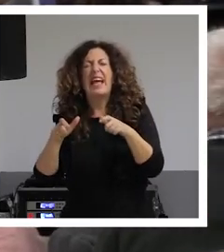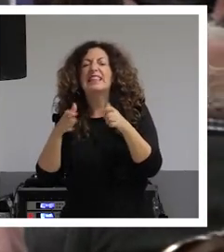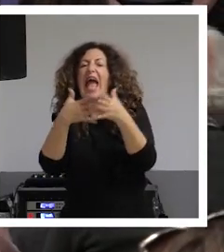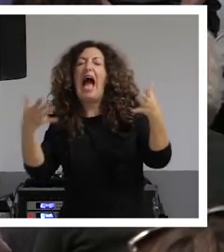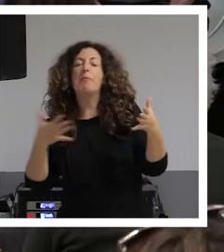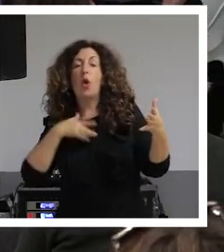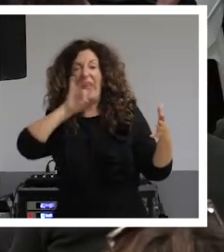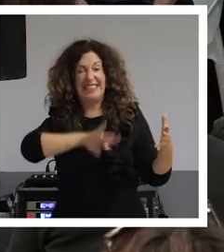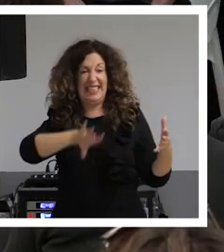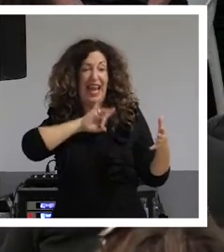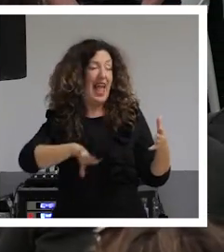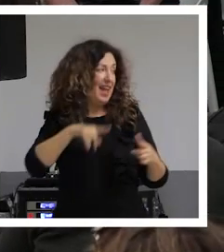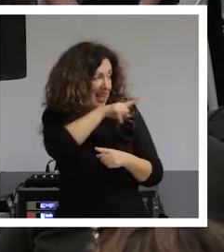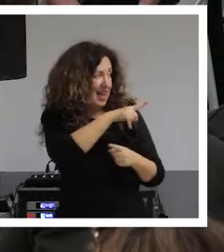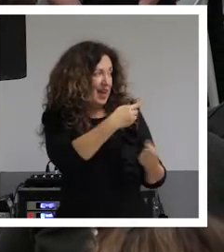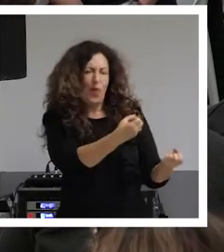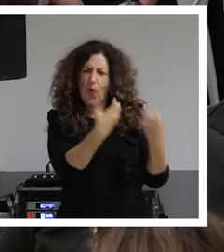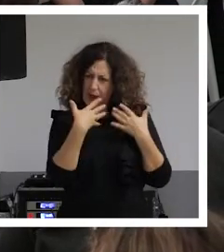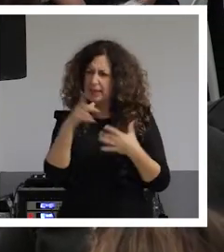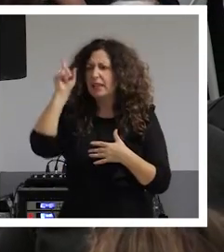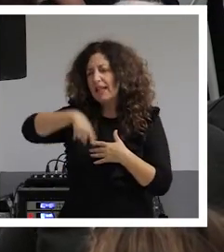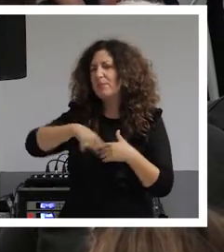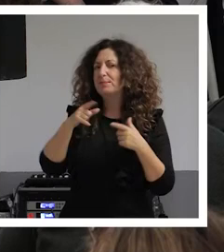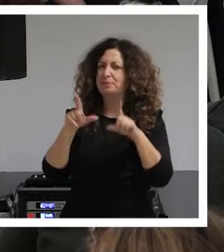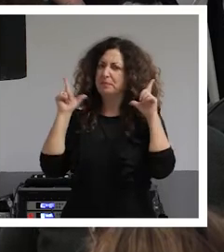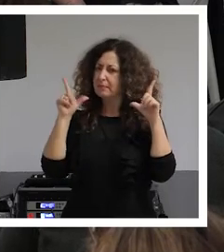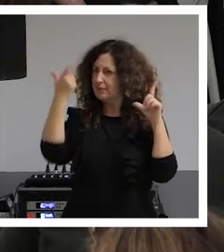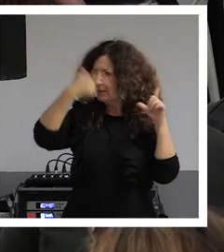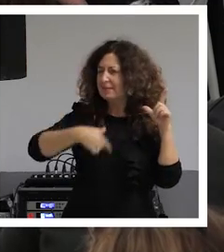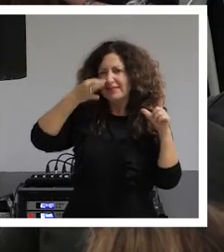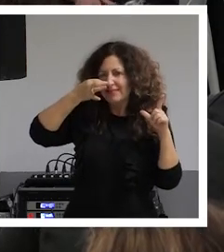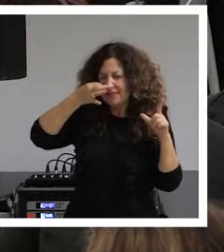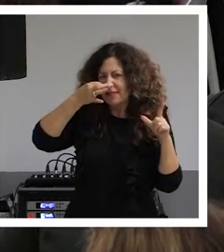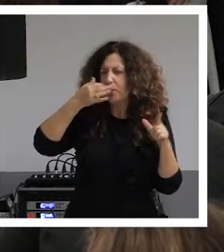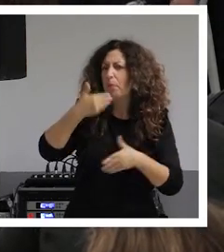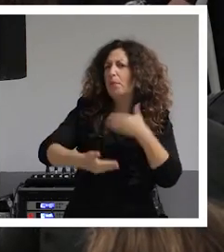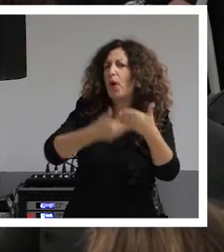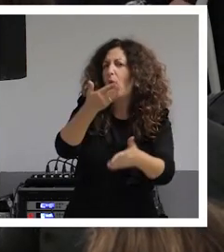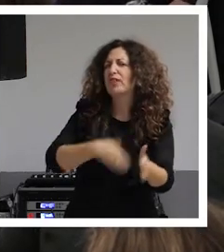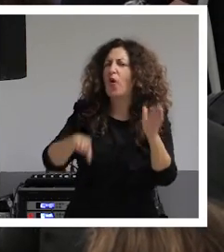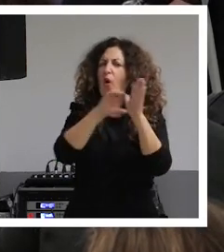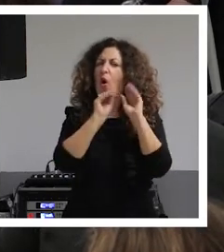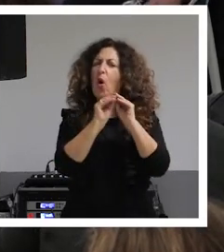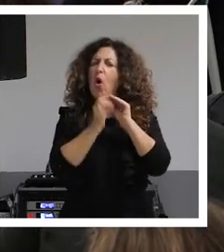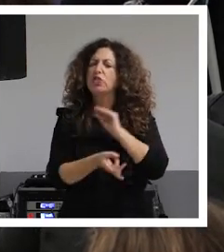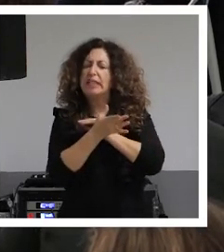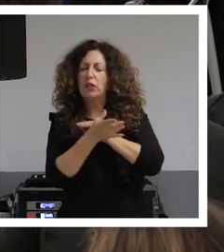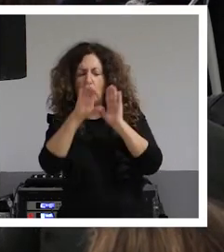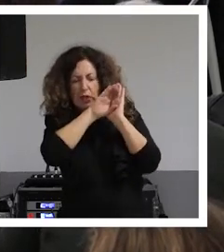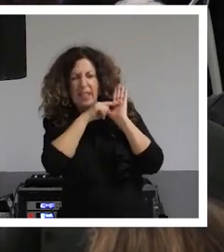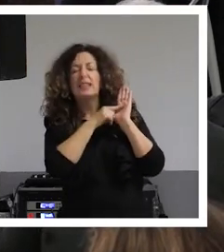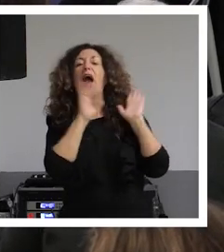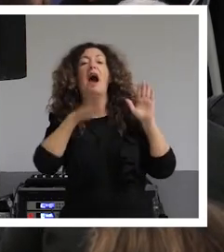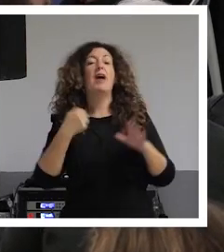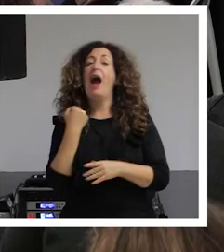chile y creo que nos puede contar también en primera persona cómo ha sido ese proceso Constituyente y por qué perdió